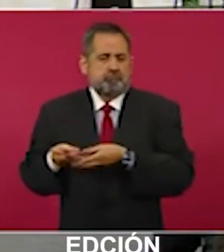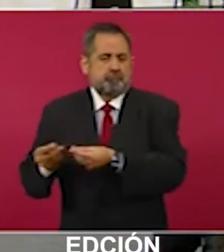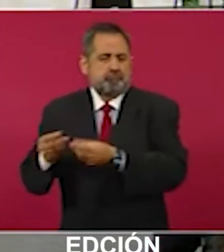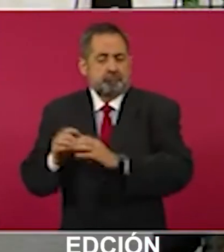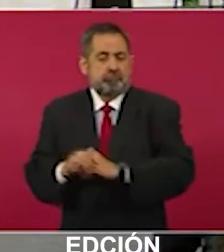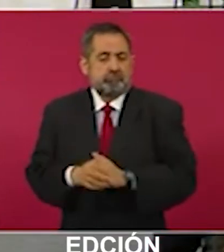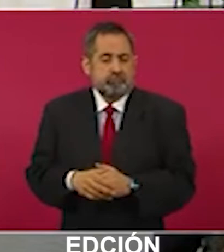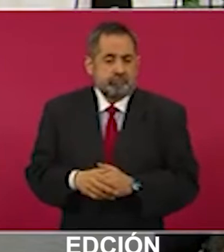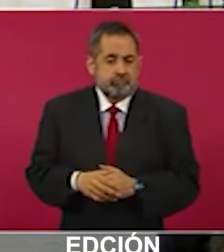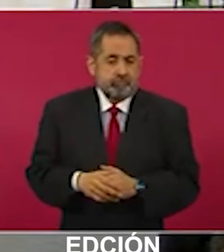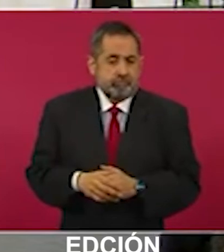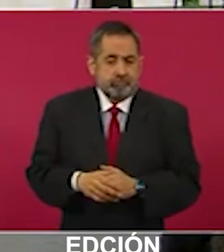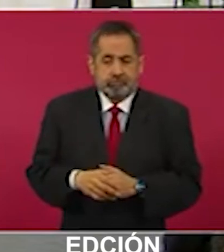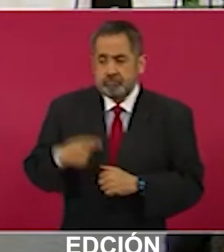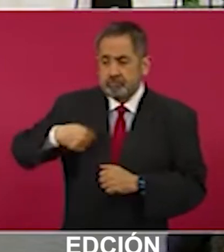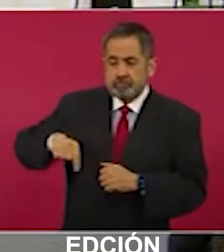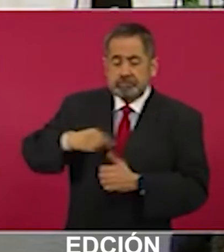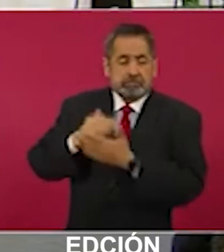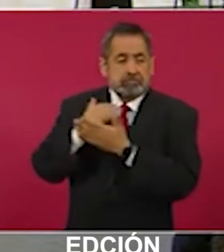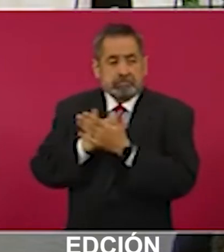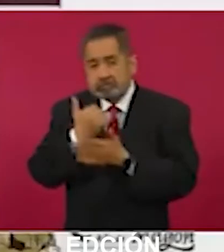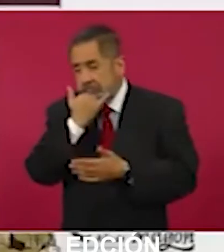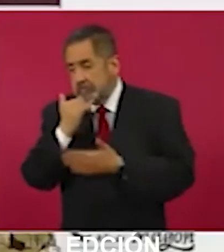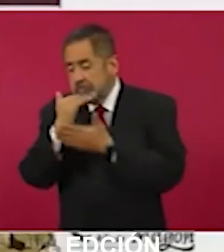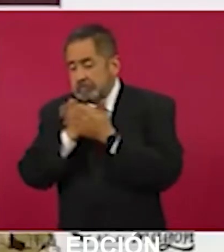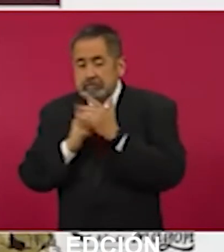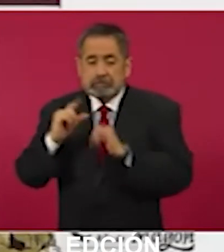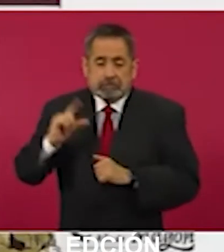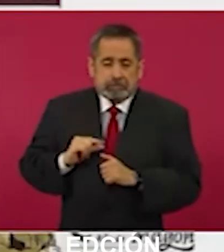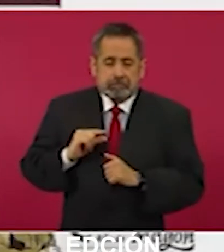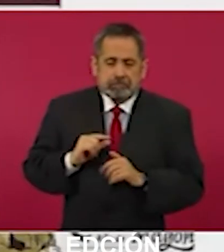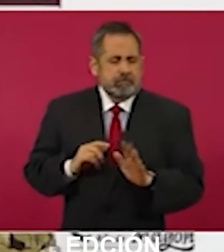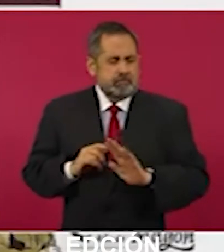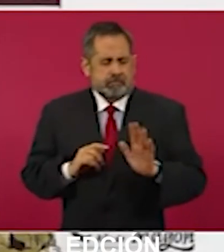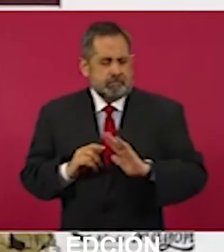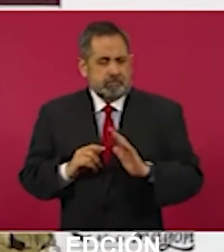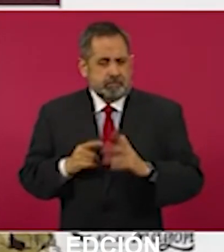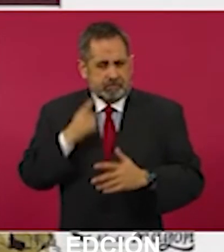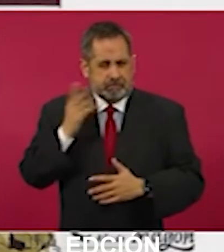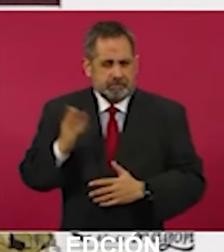Y no somos más, pero tampoco somos menos.